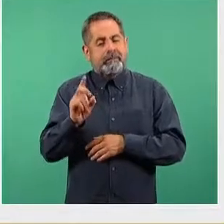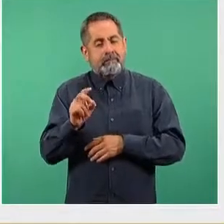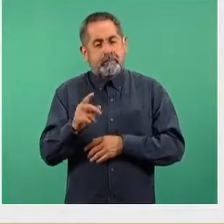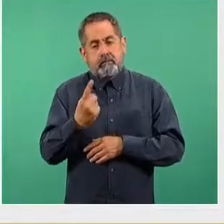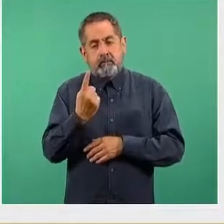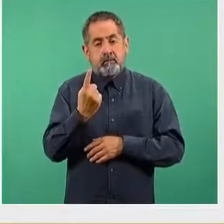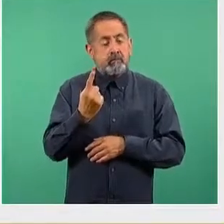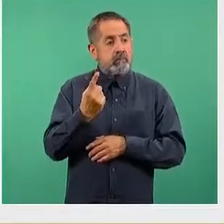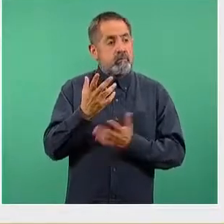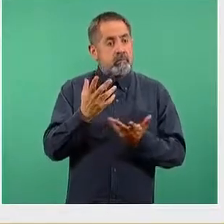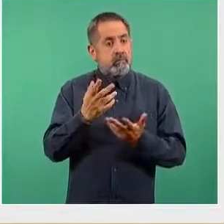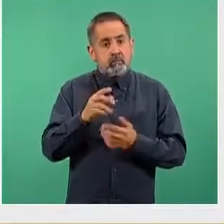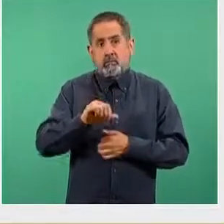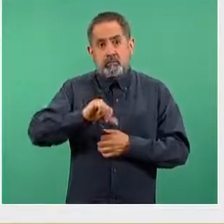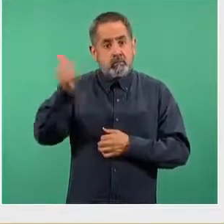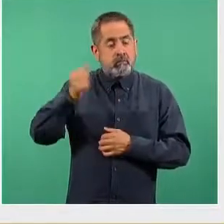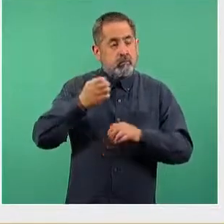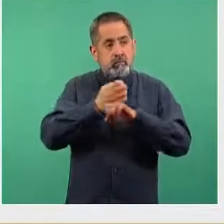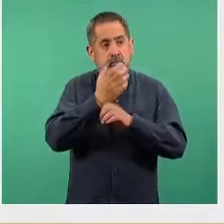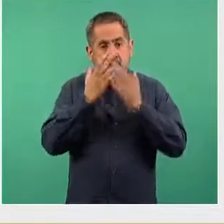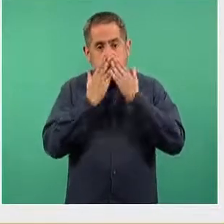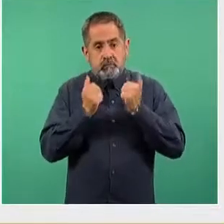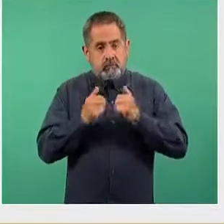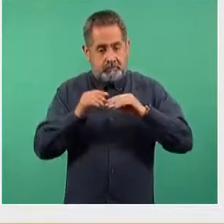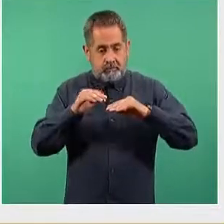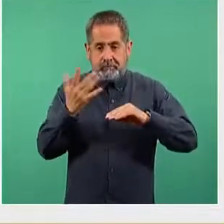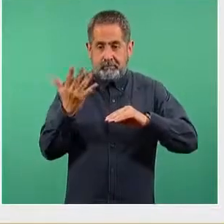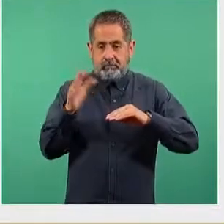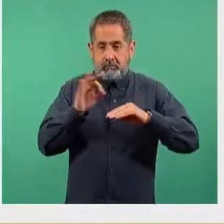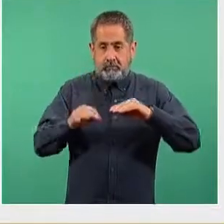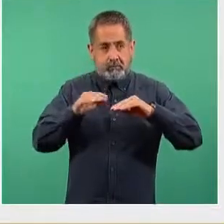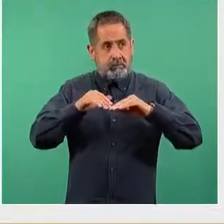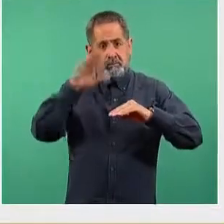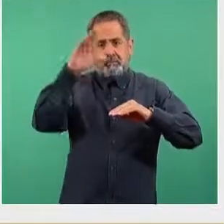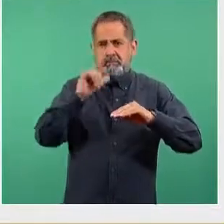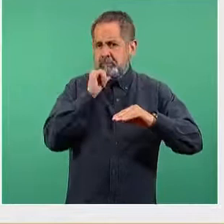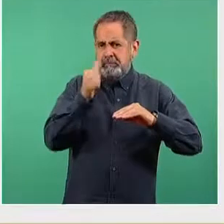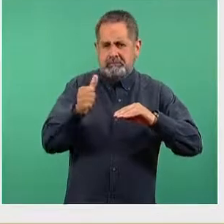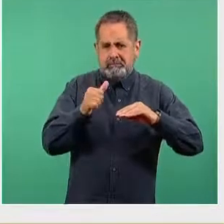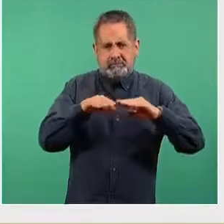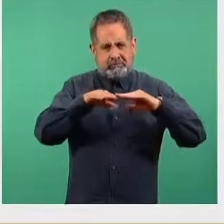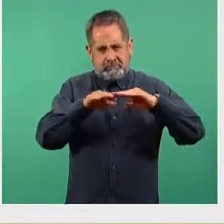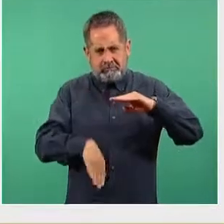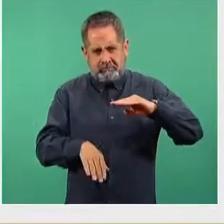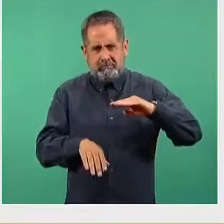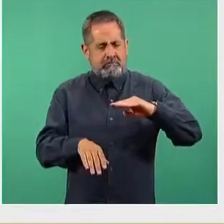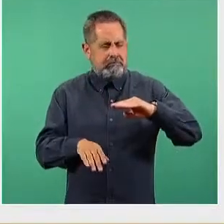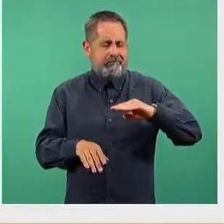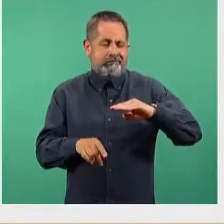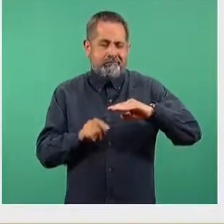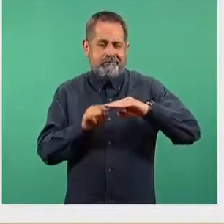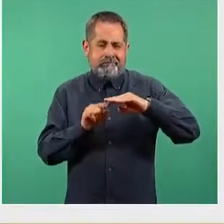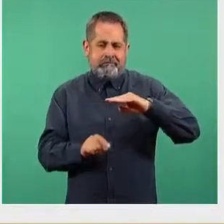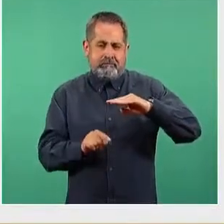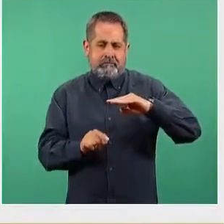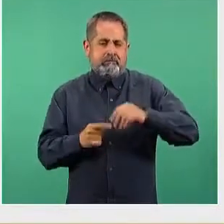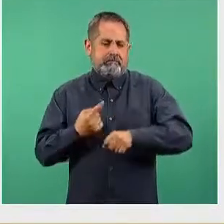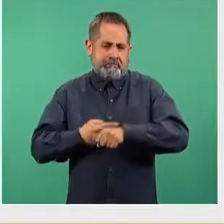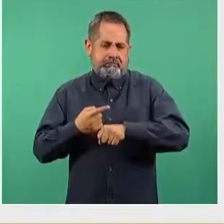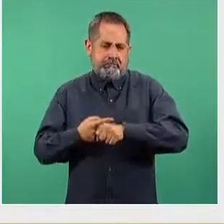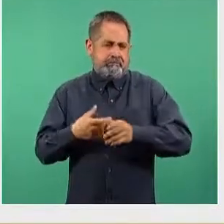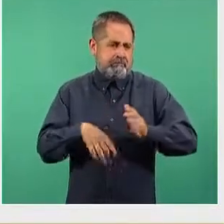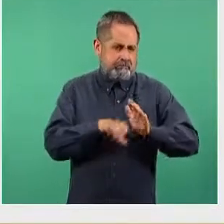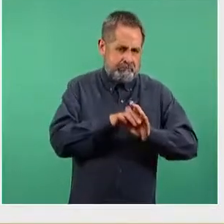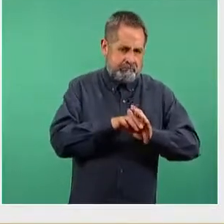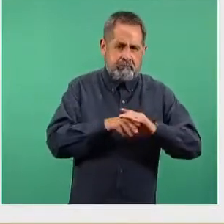entidad en este grupo. Ninguna entidad tiene más del 50% de ocupación, y más bien prácticamente o casi todas, el 31